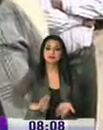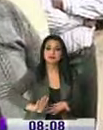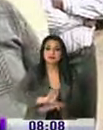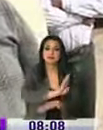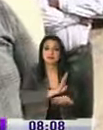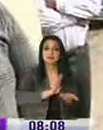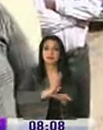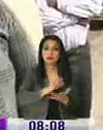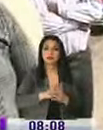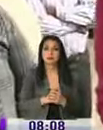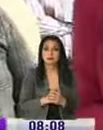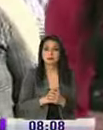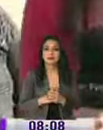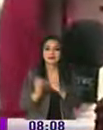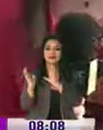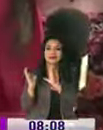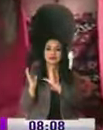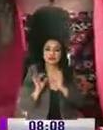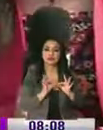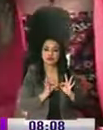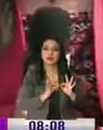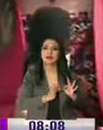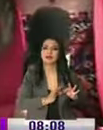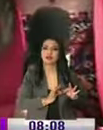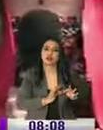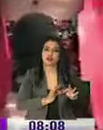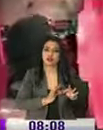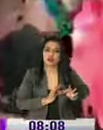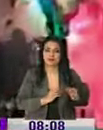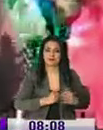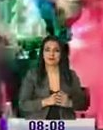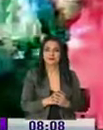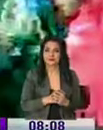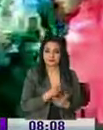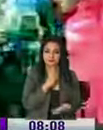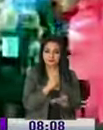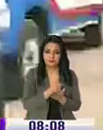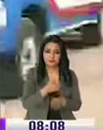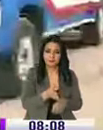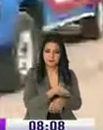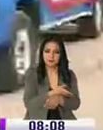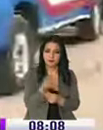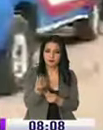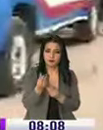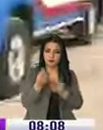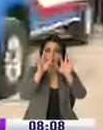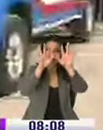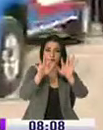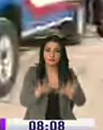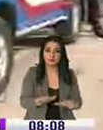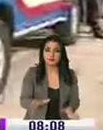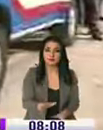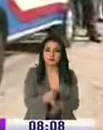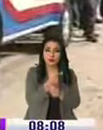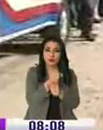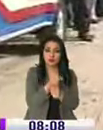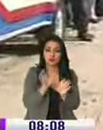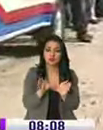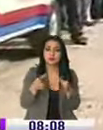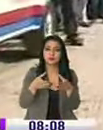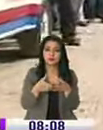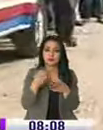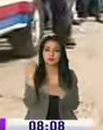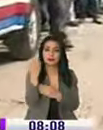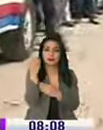en San Francisco de las Laderas de Calderón. Precisamente, como tú lo manifestaste, la Secretaría de Seguridad, a través del COE Metropolitano,